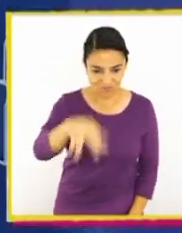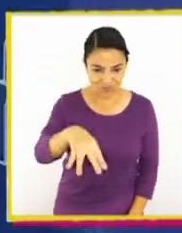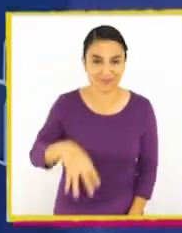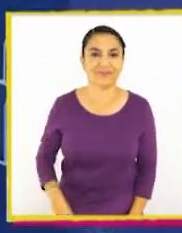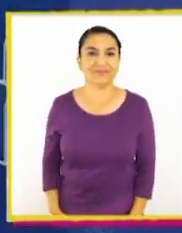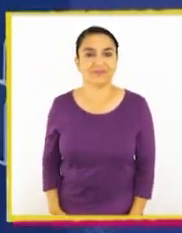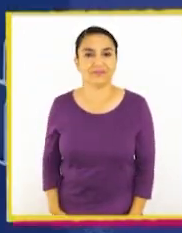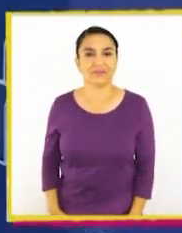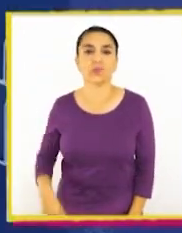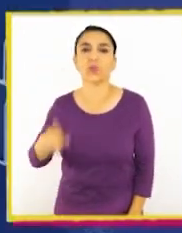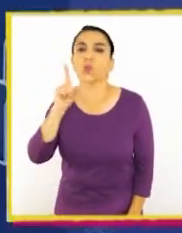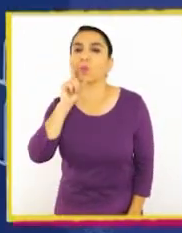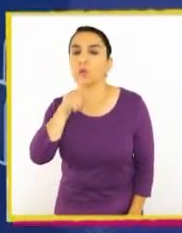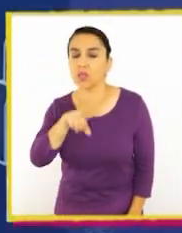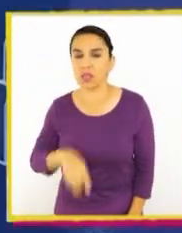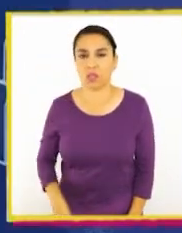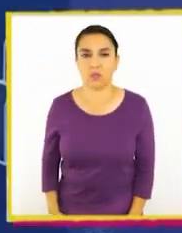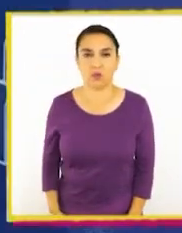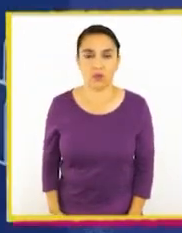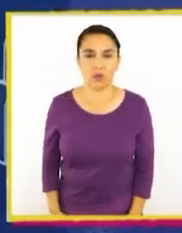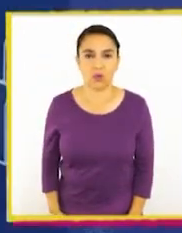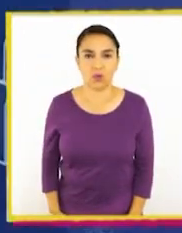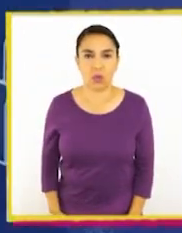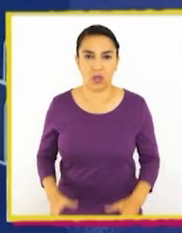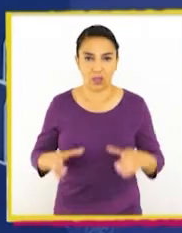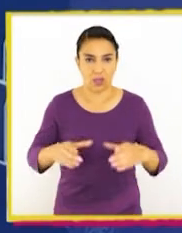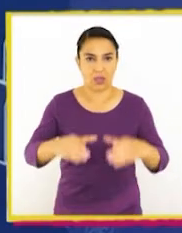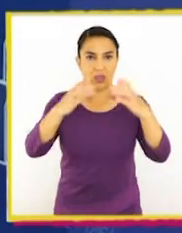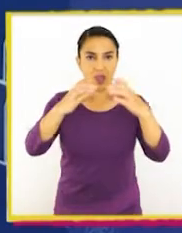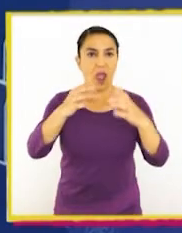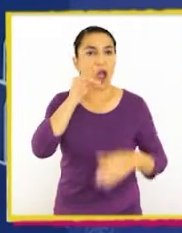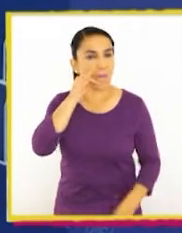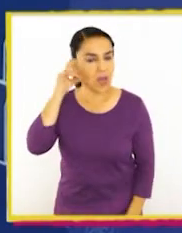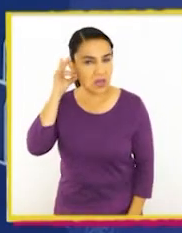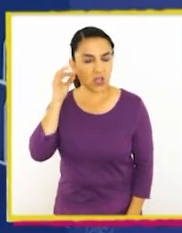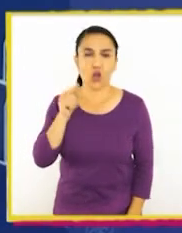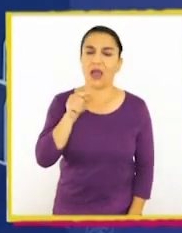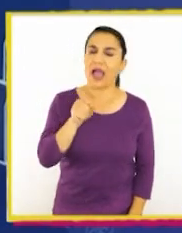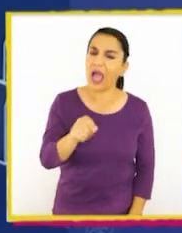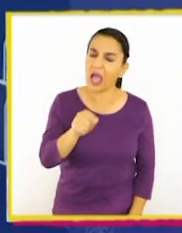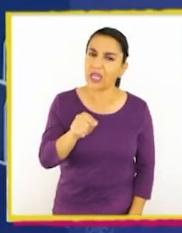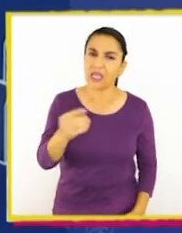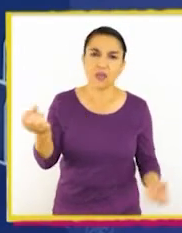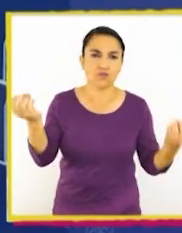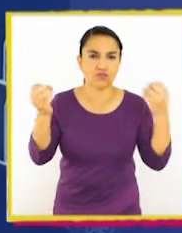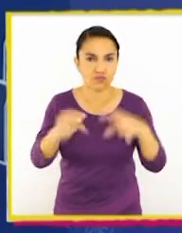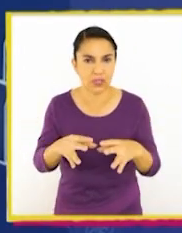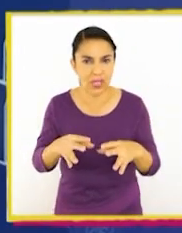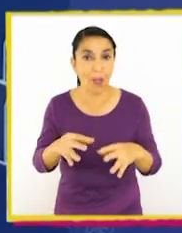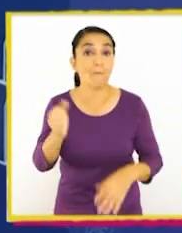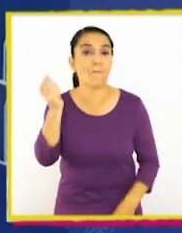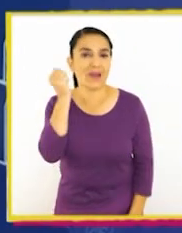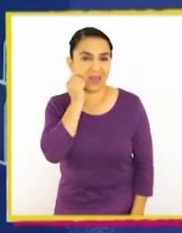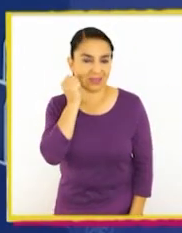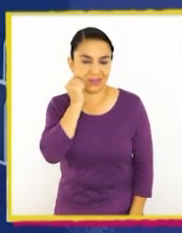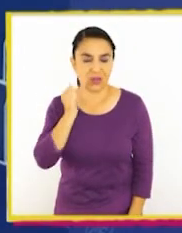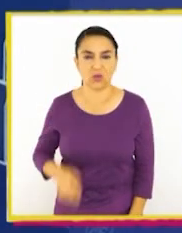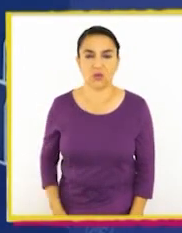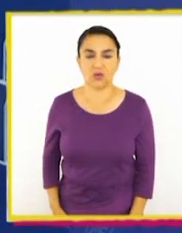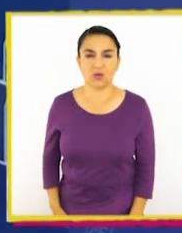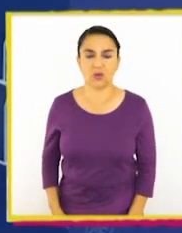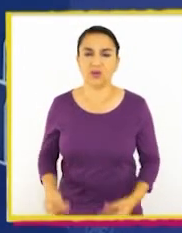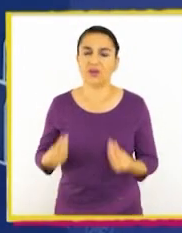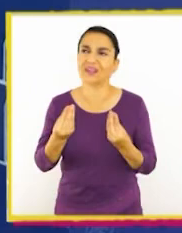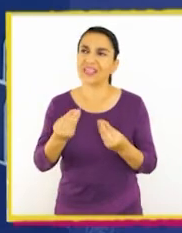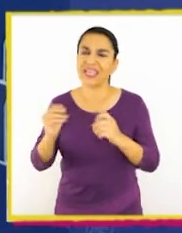depositarlo. Por último, el contenedor amarillo. En él deberíamos poner los plásticos.